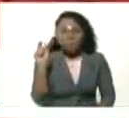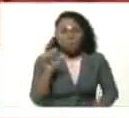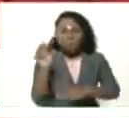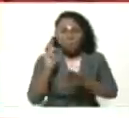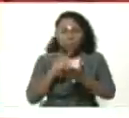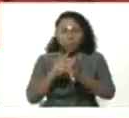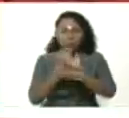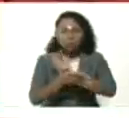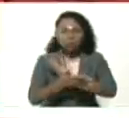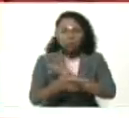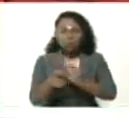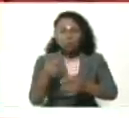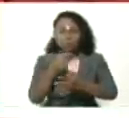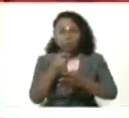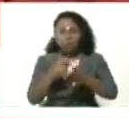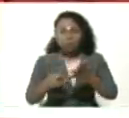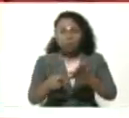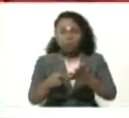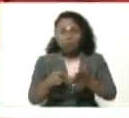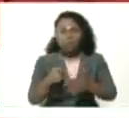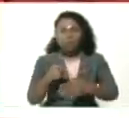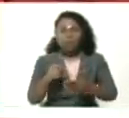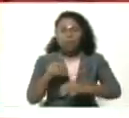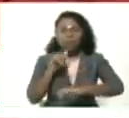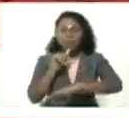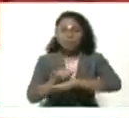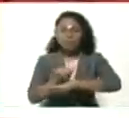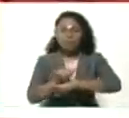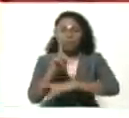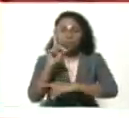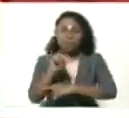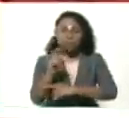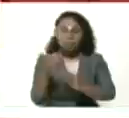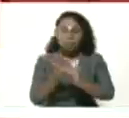Díaz. Municipio San Felipe, Roger Daza.